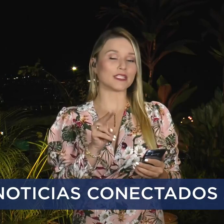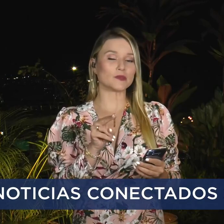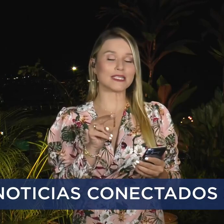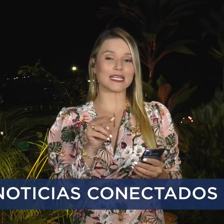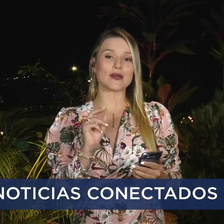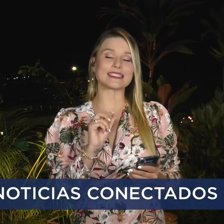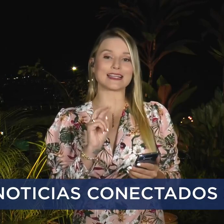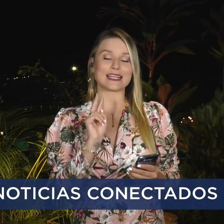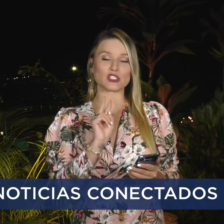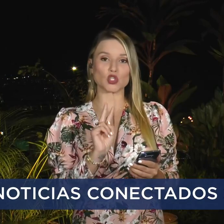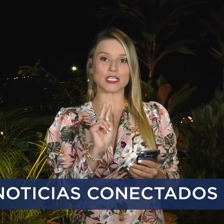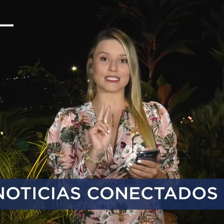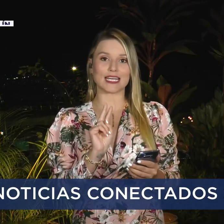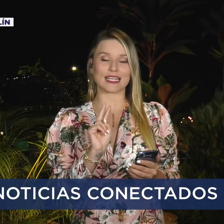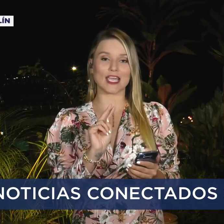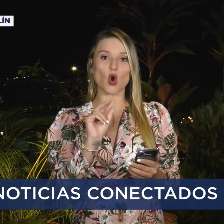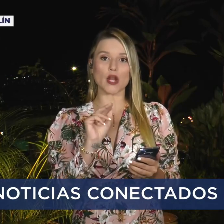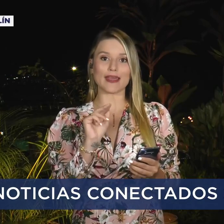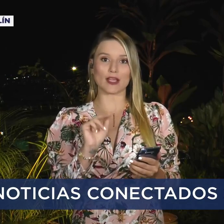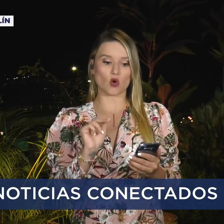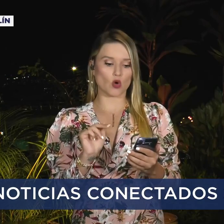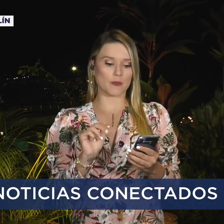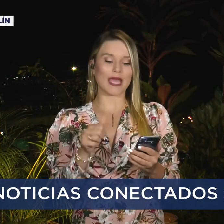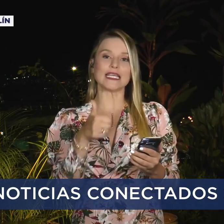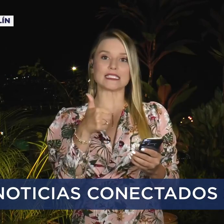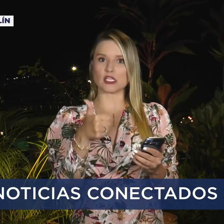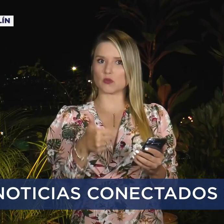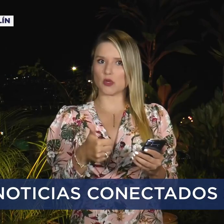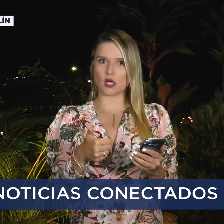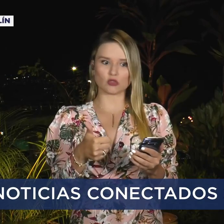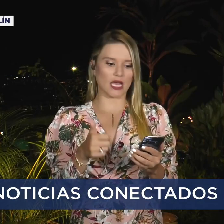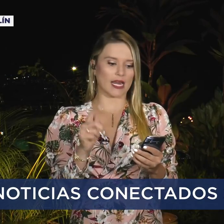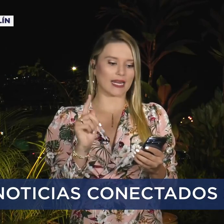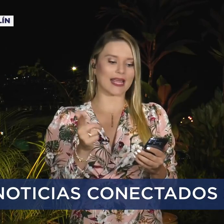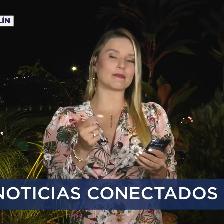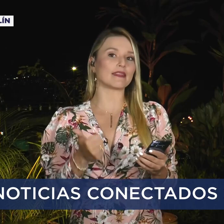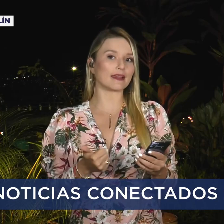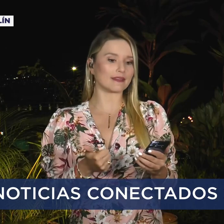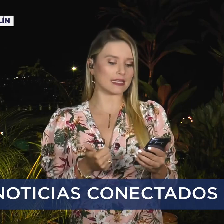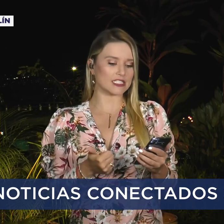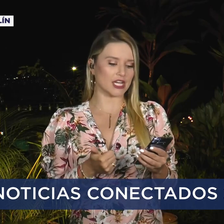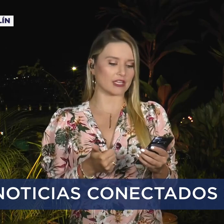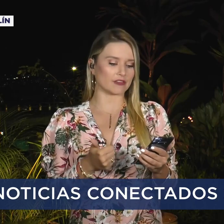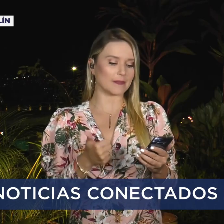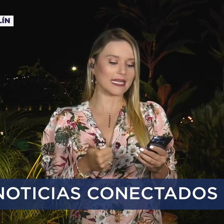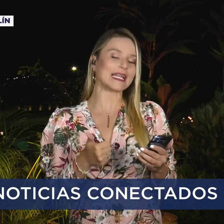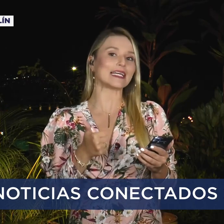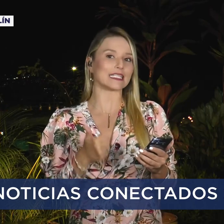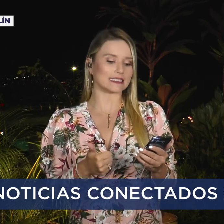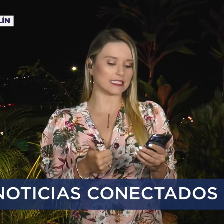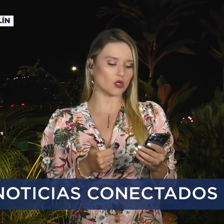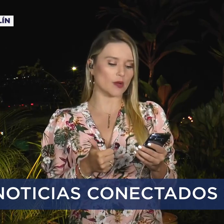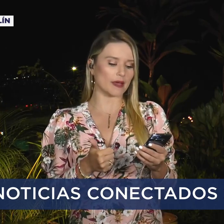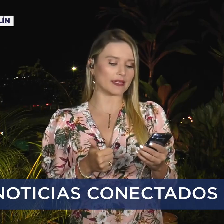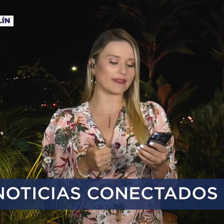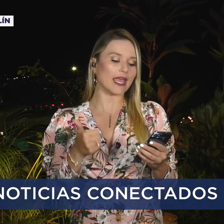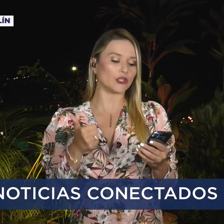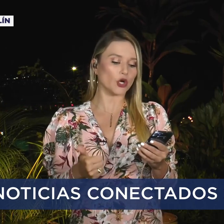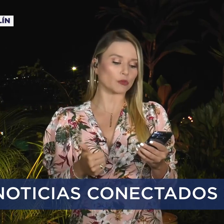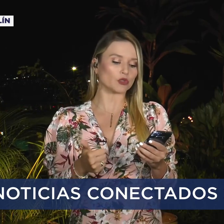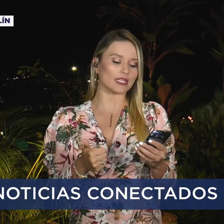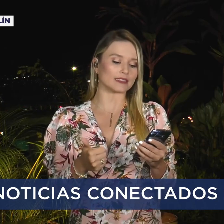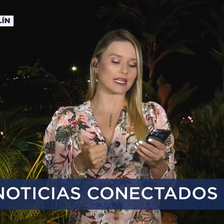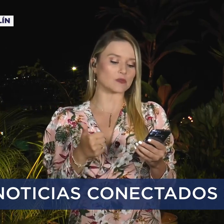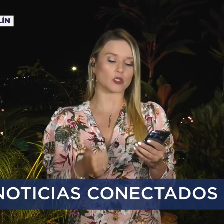Los partidos mañana van a ser a las 2 de la tarde, hora de Colombia, y se los voy a contar. Real Madrid ante el Sheriff, Milan ante el Atlético de Madrid,